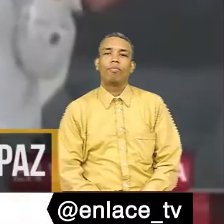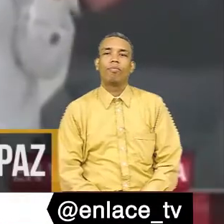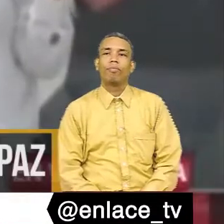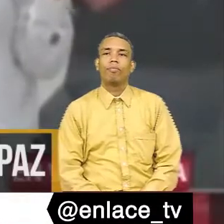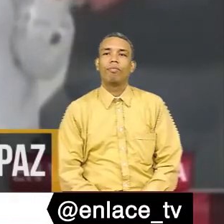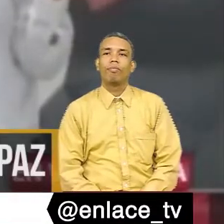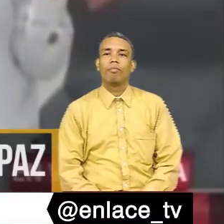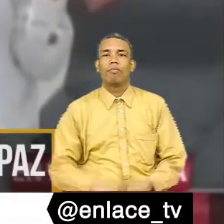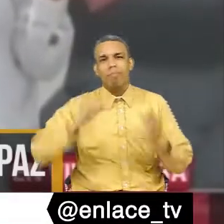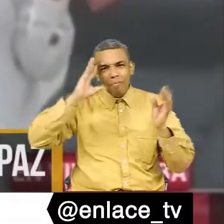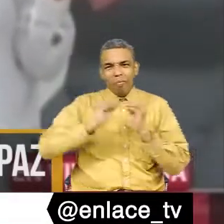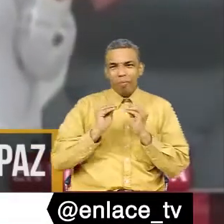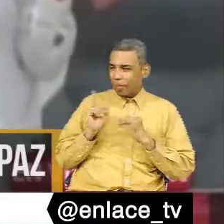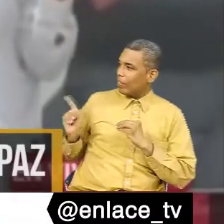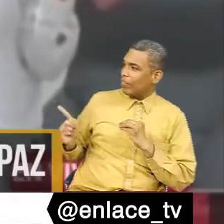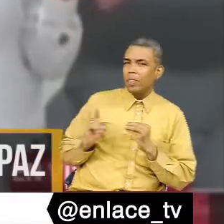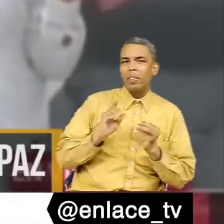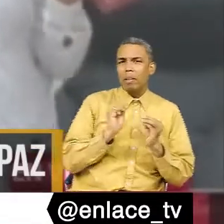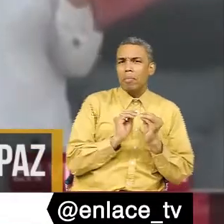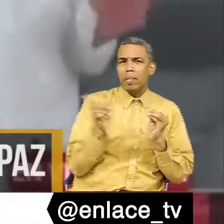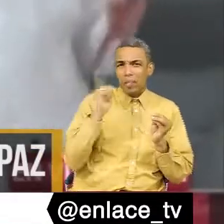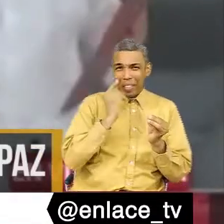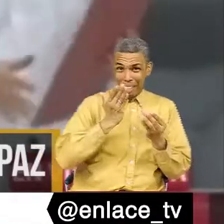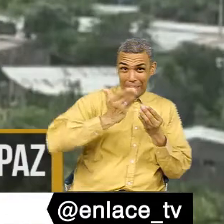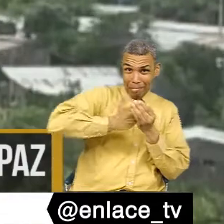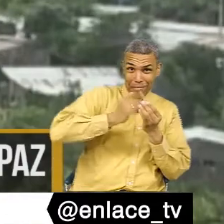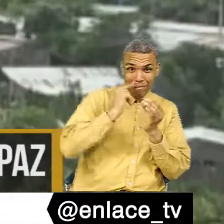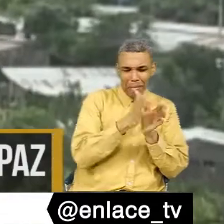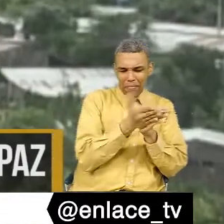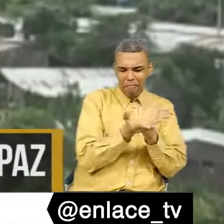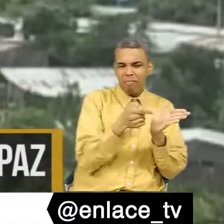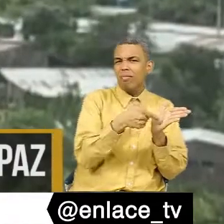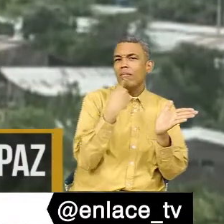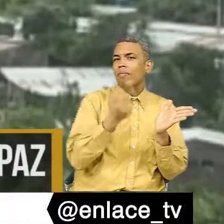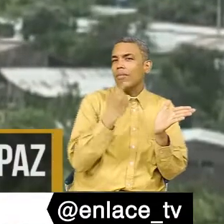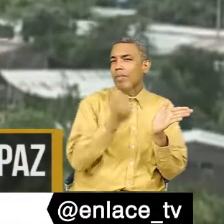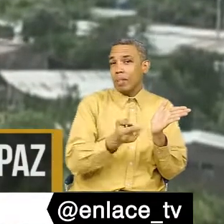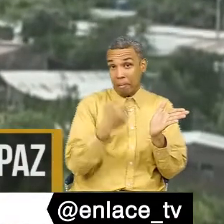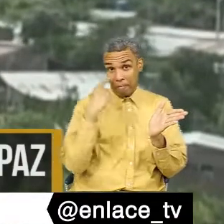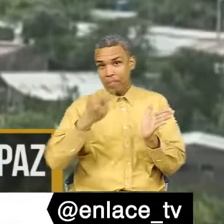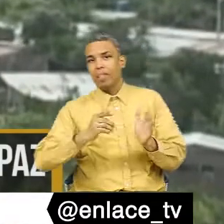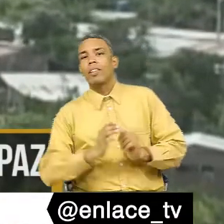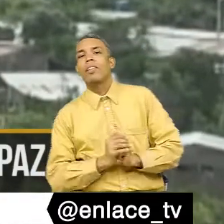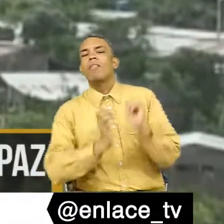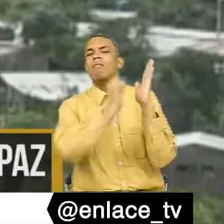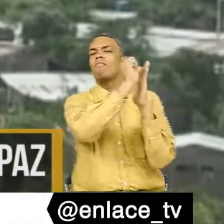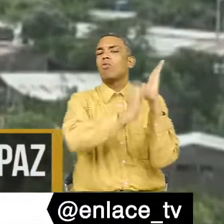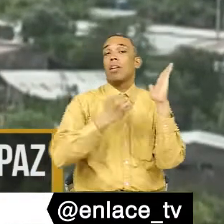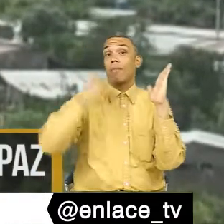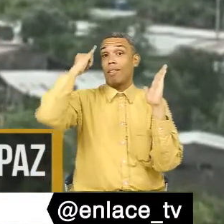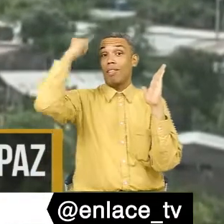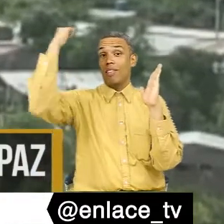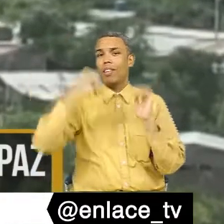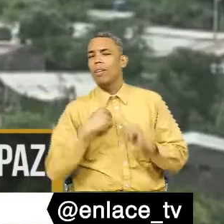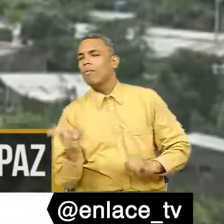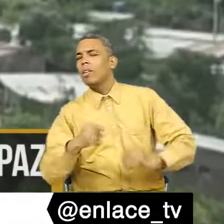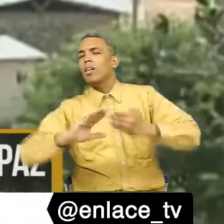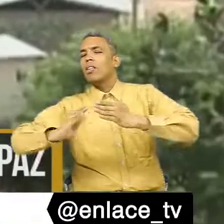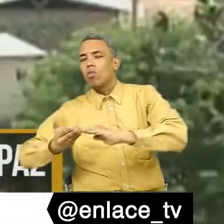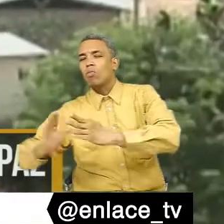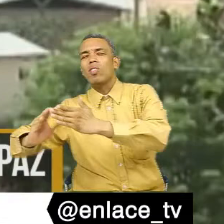Dentro de los acuerdos de paz entre el Gobierno Nacional y las FARC, se creará un programa integral de seguridad y protección para las comunidades y organizaciones en